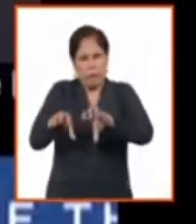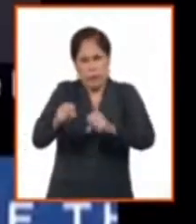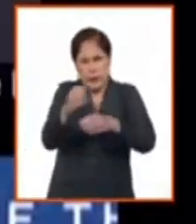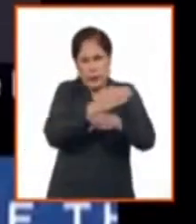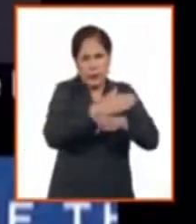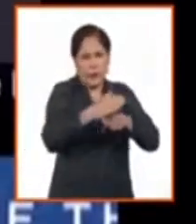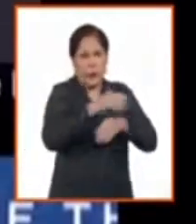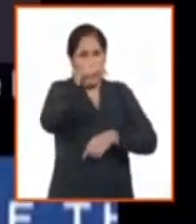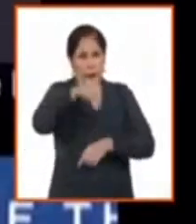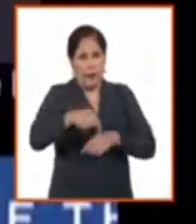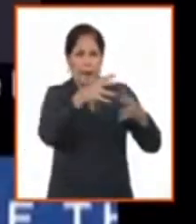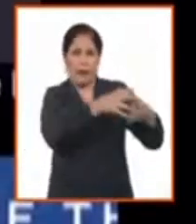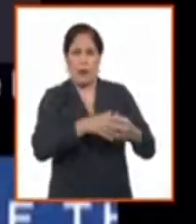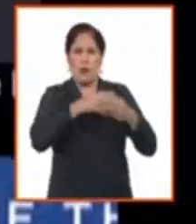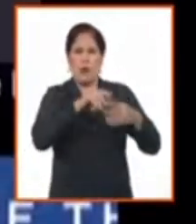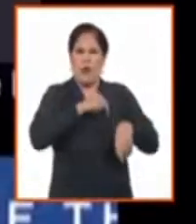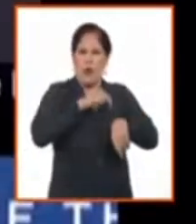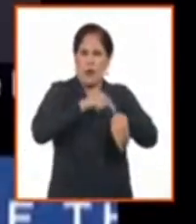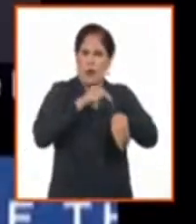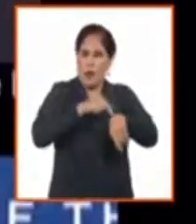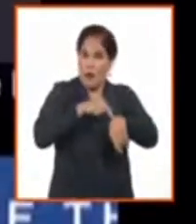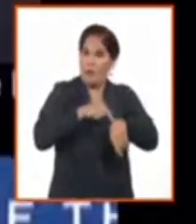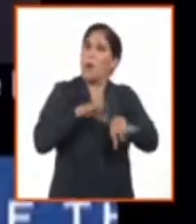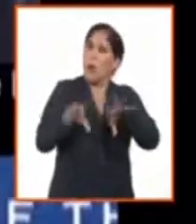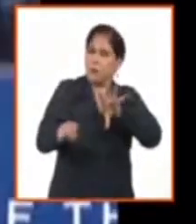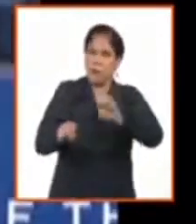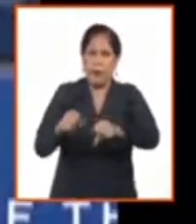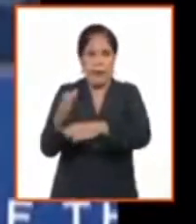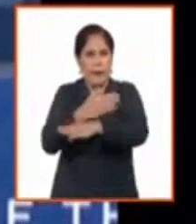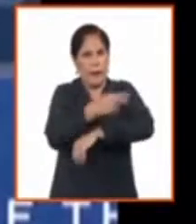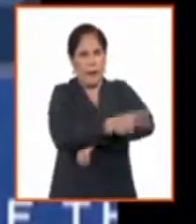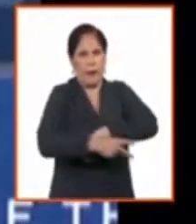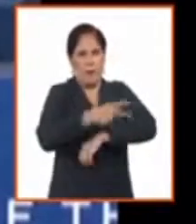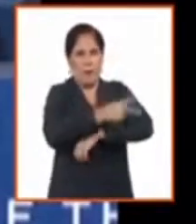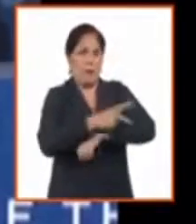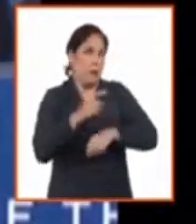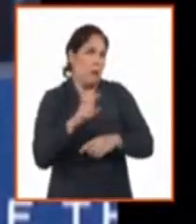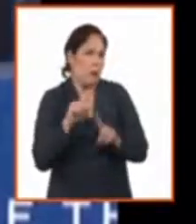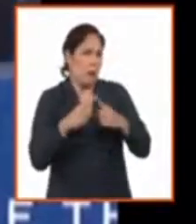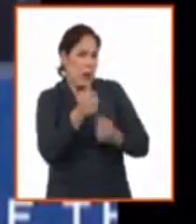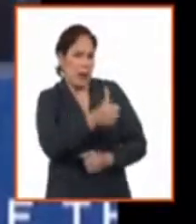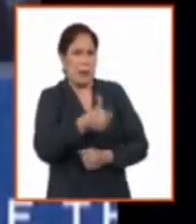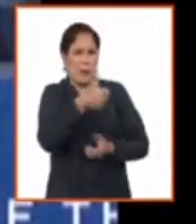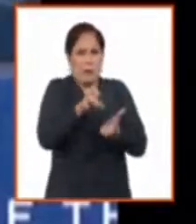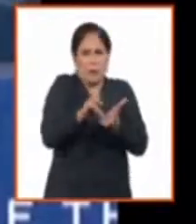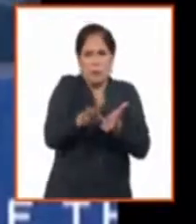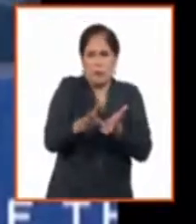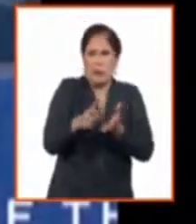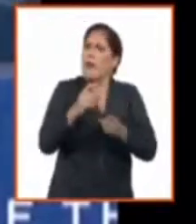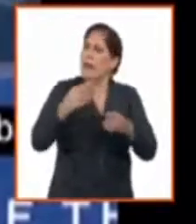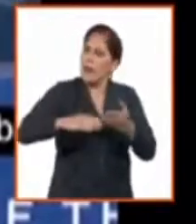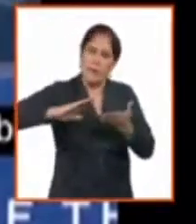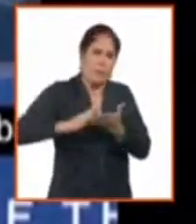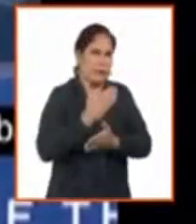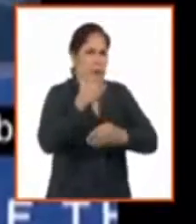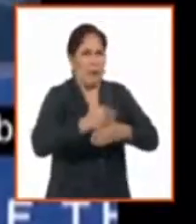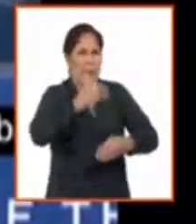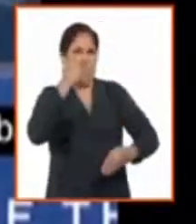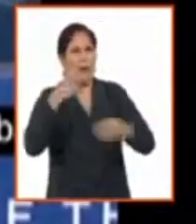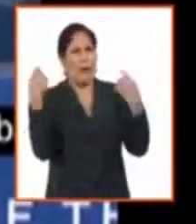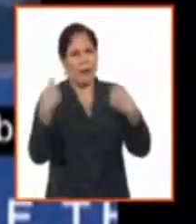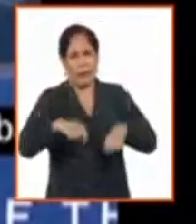edición americana de temas con nuestro presidente del ife de bloqueo ante el avance